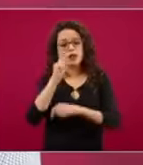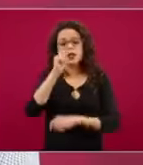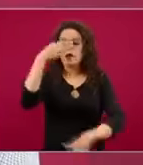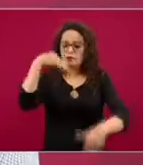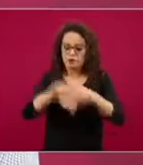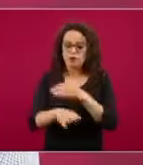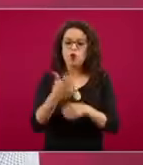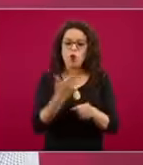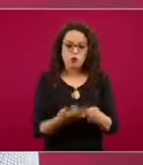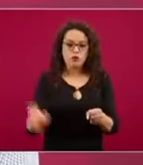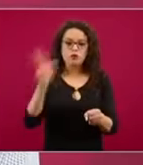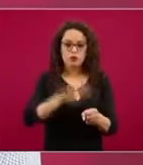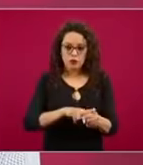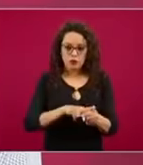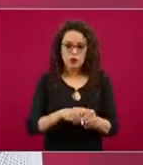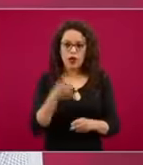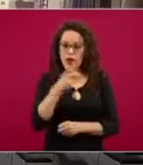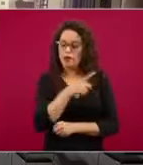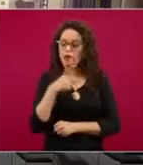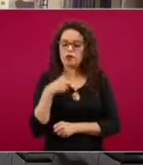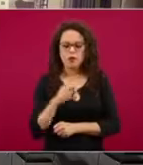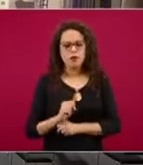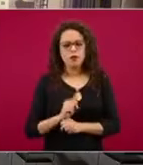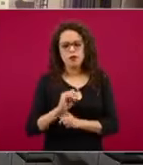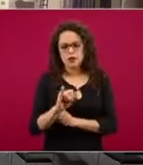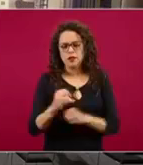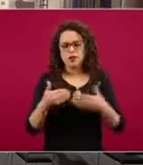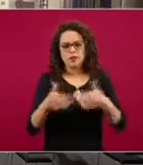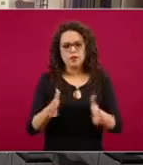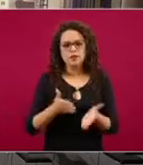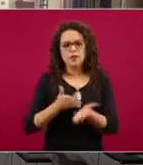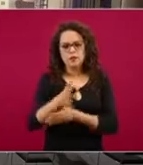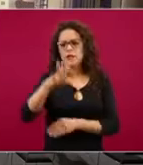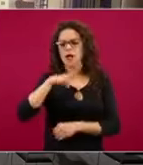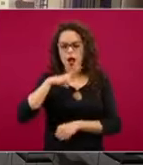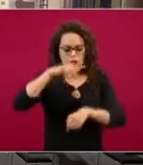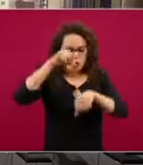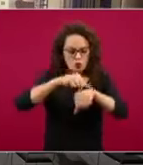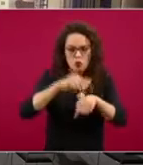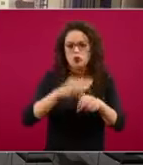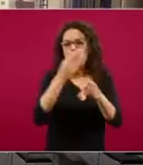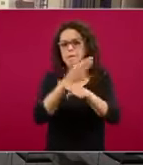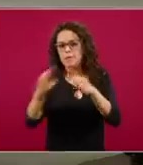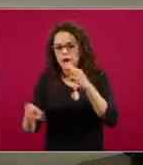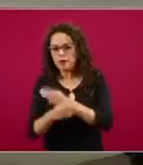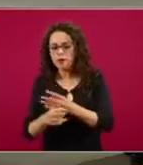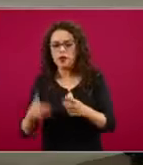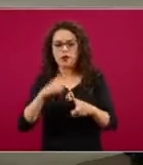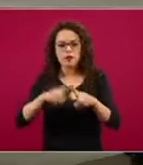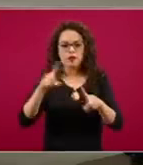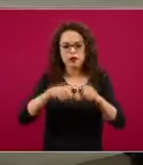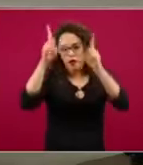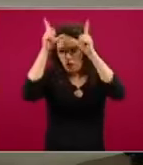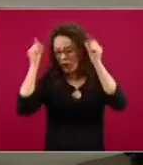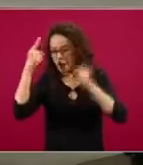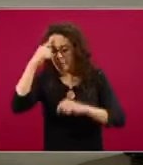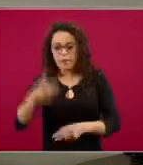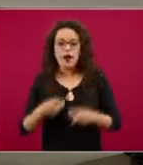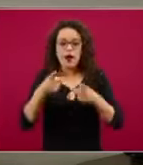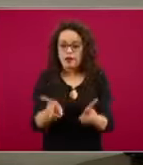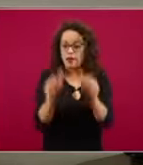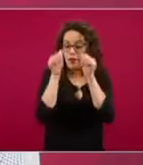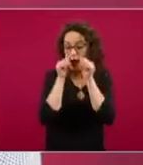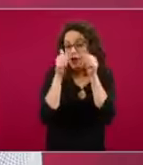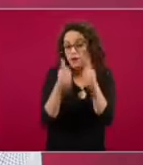siempre tenga el acceso a la misma, que existan profesionales de la salud, equipamientos, insumos que la puedan atender y que